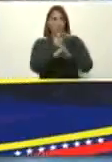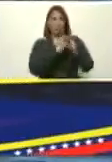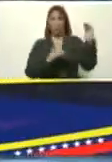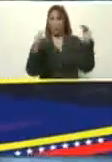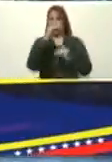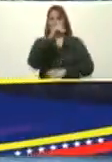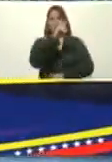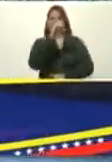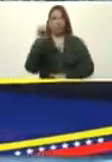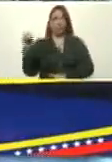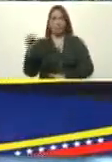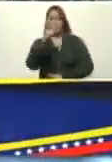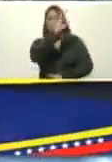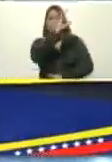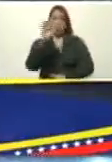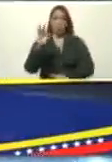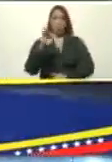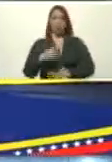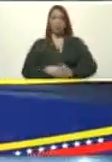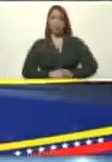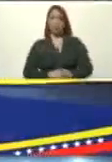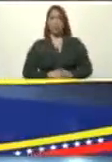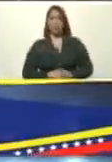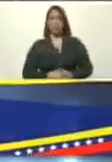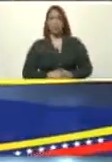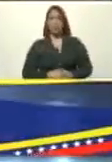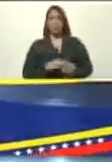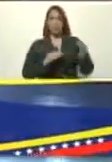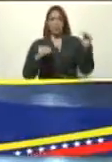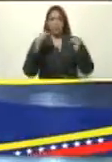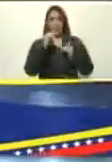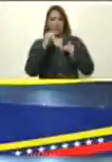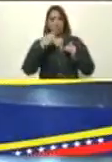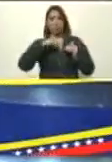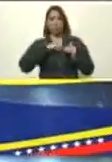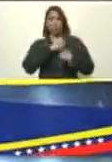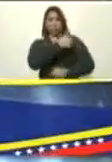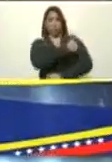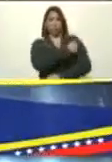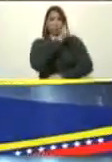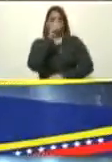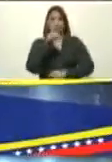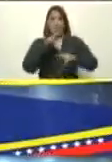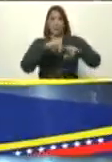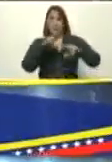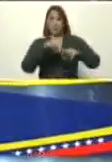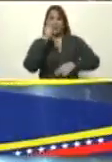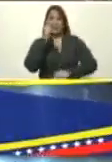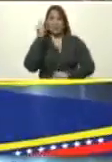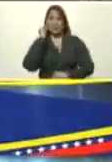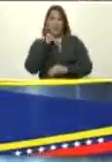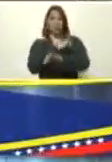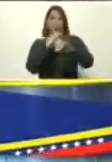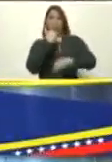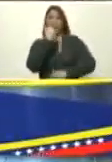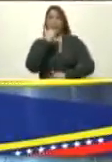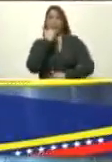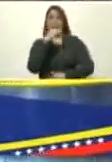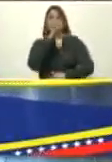el 100% de esa meta y estamos en la vacunación de los niños, que ya casi llegamos al